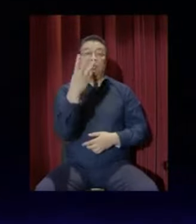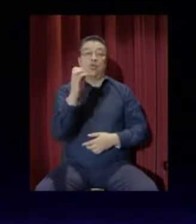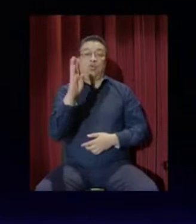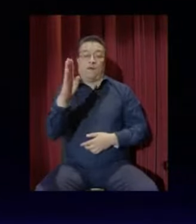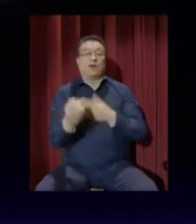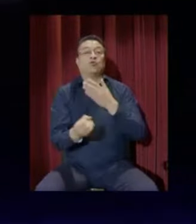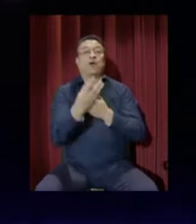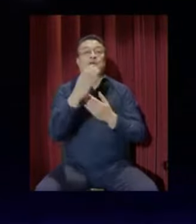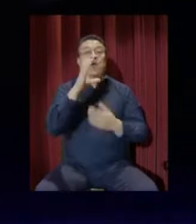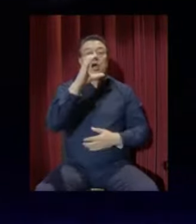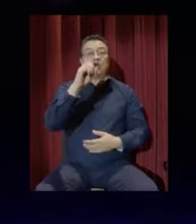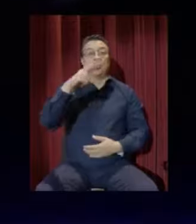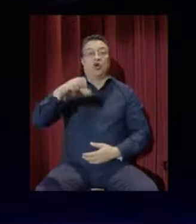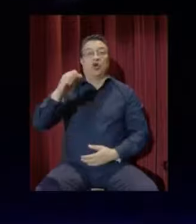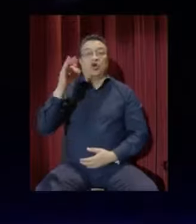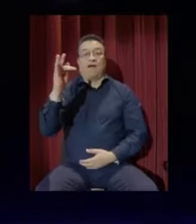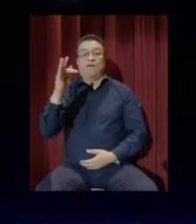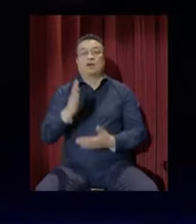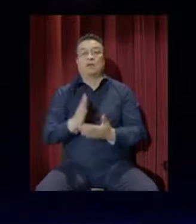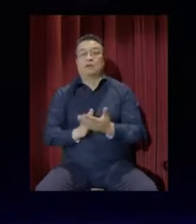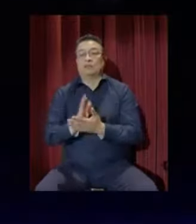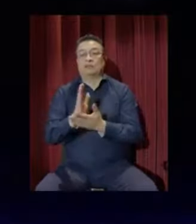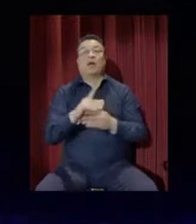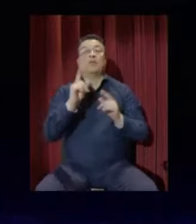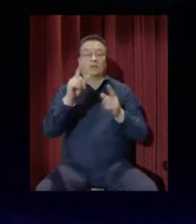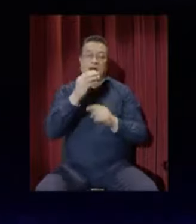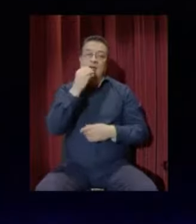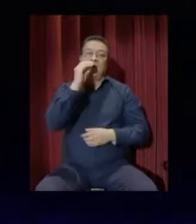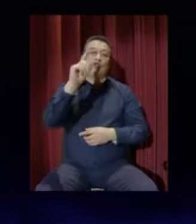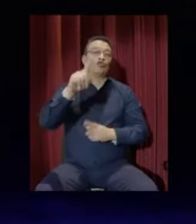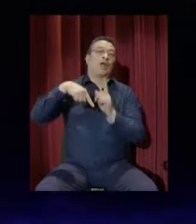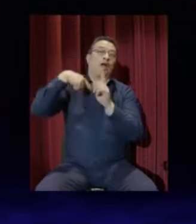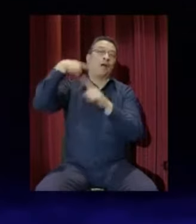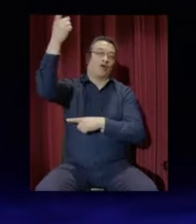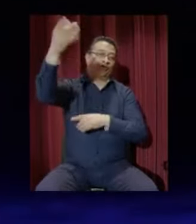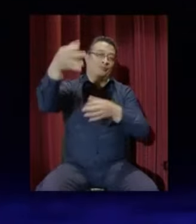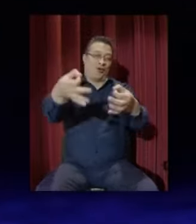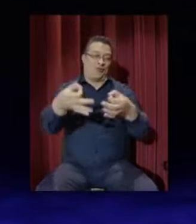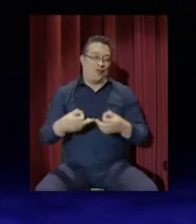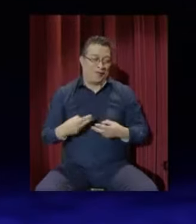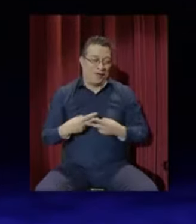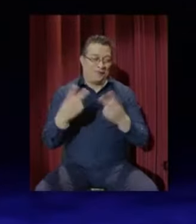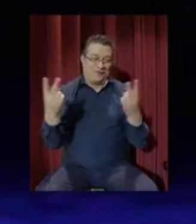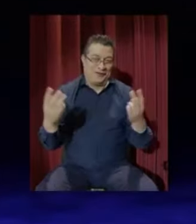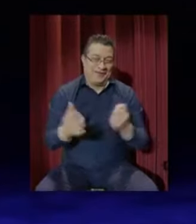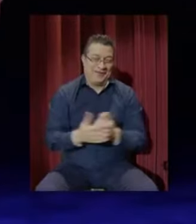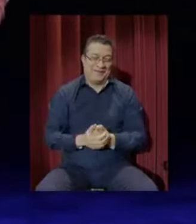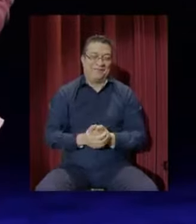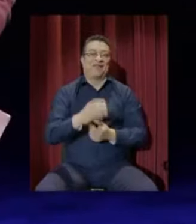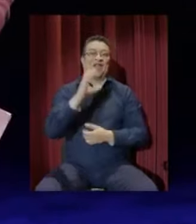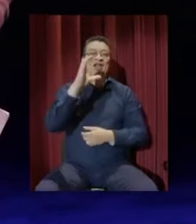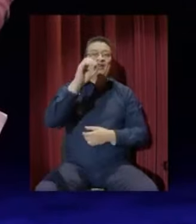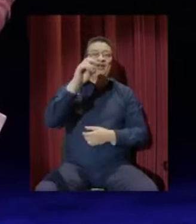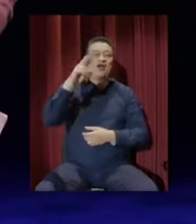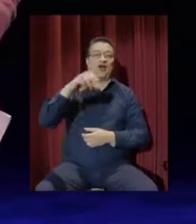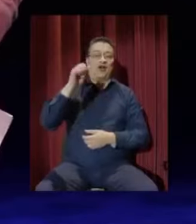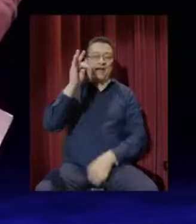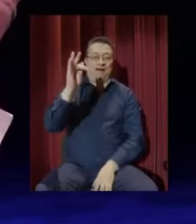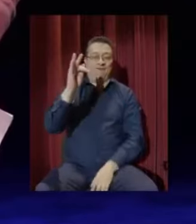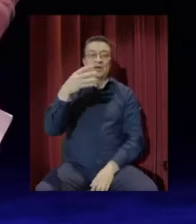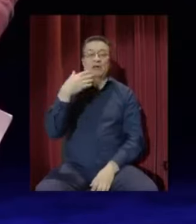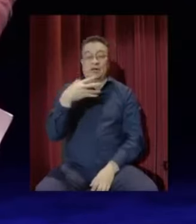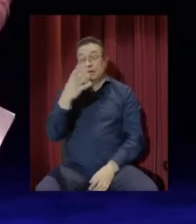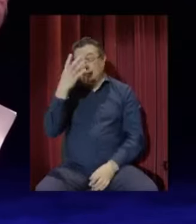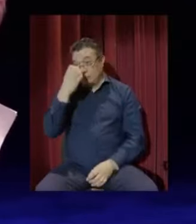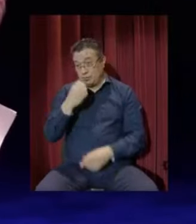conaf que va a partir el 15 en la otra Cuenta pública Así que eh conaf Aunque se me